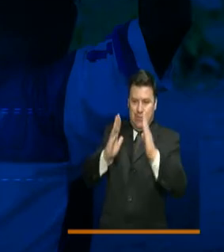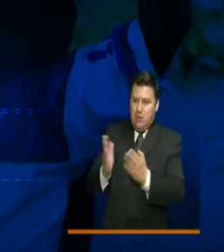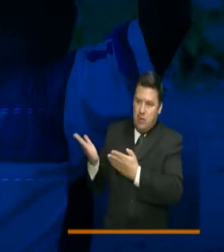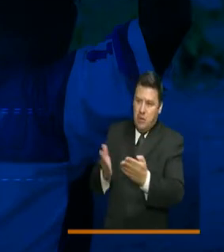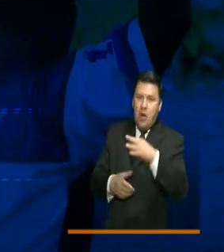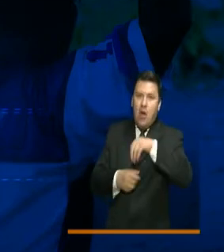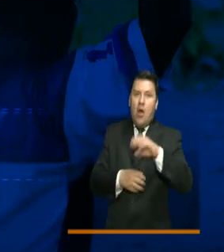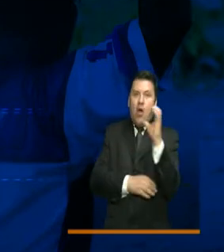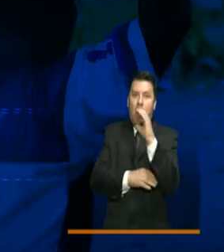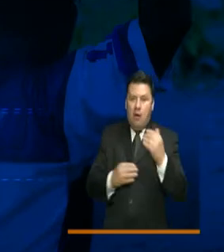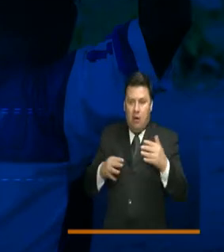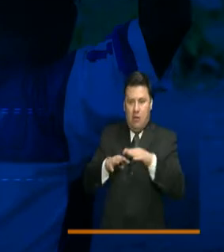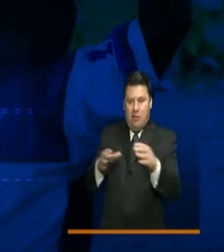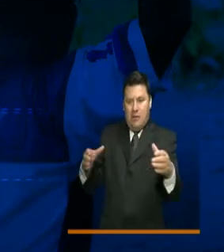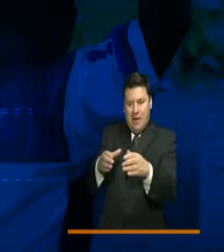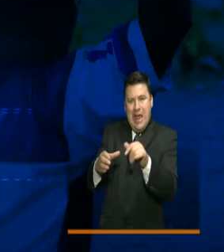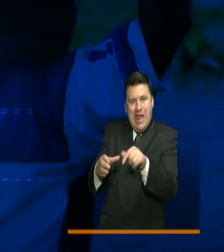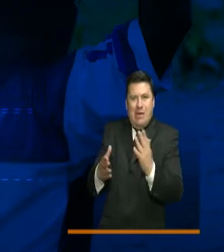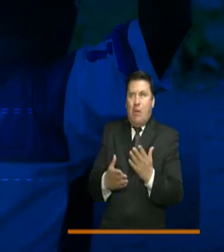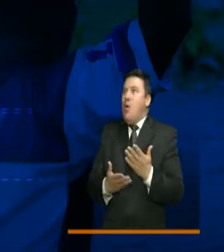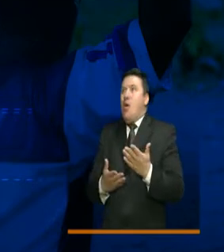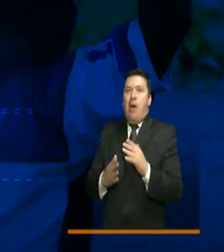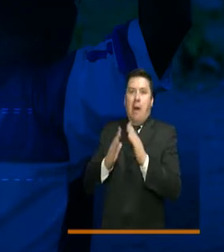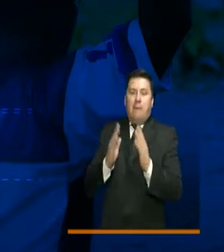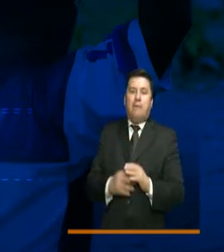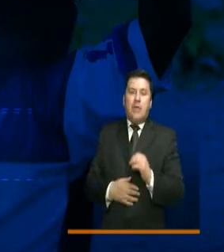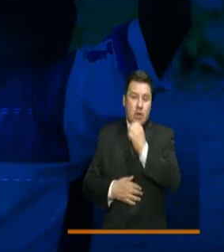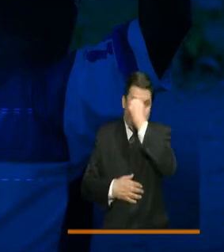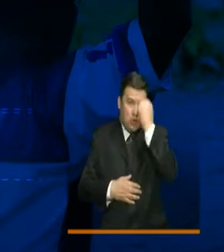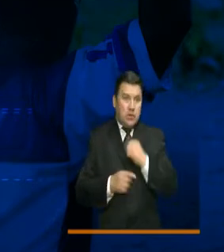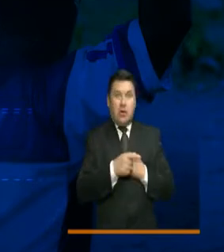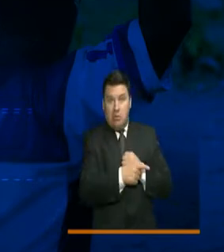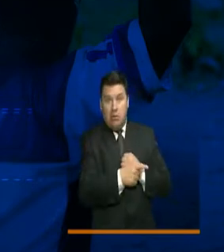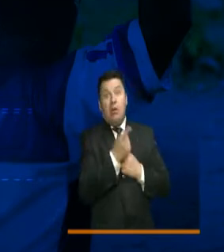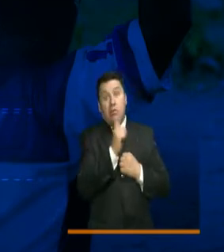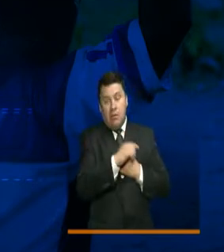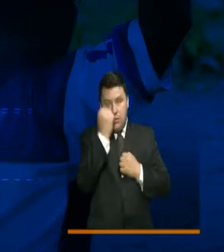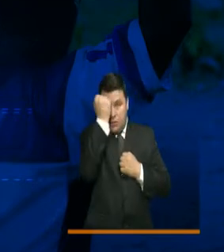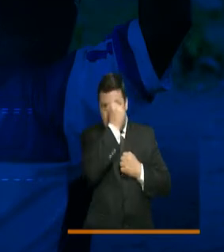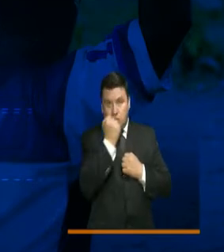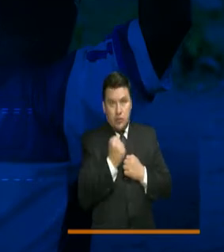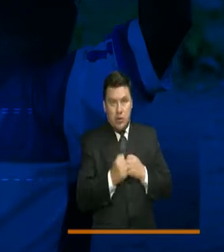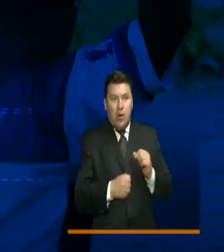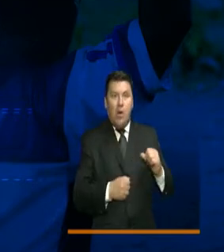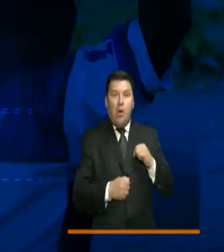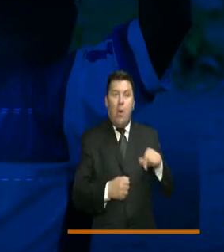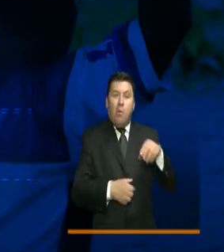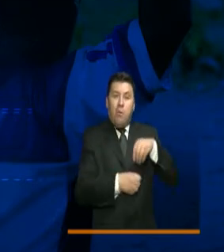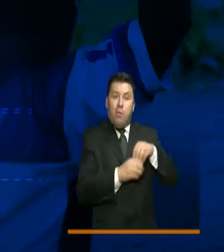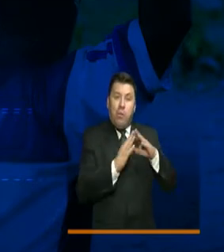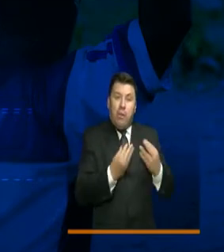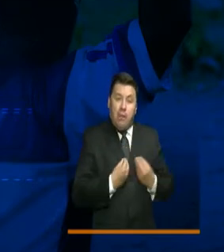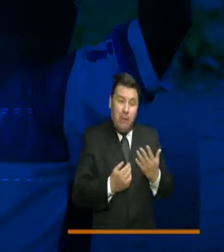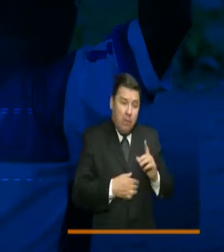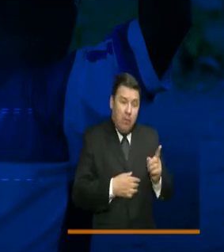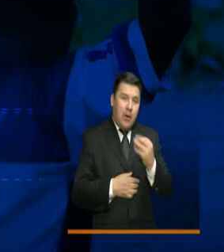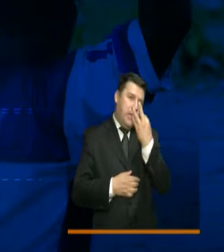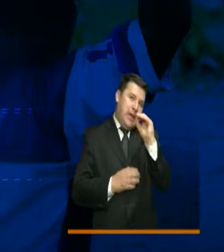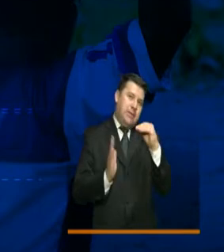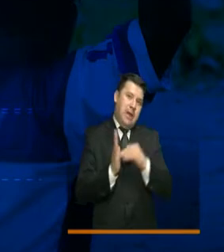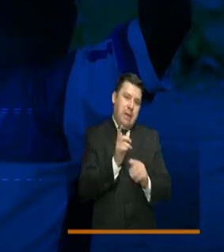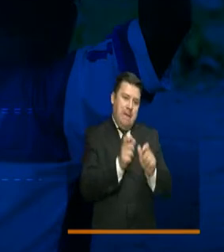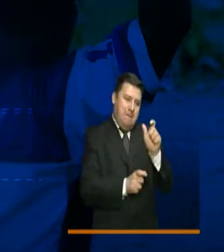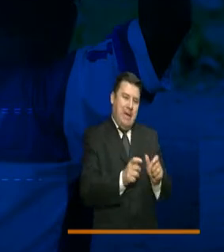los colombianos. Y escogimos a Soacha porque Soacha tiene más de 30 mil venezolanos y creemos que es un